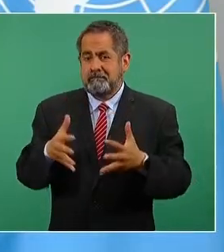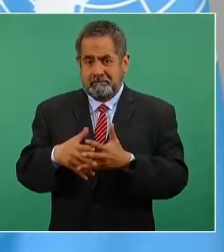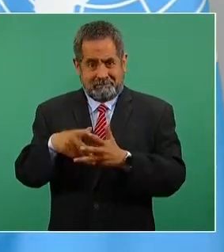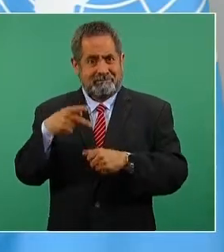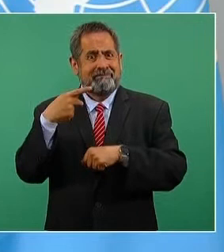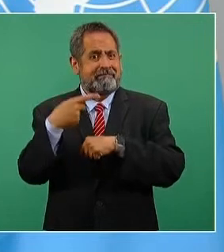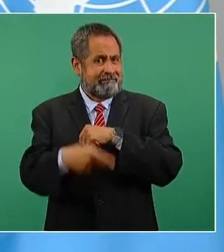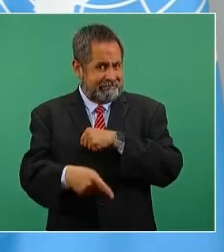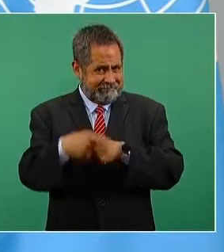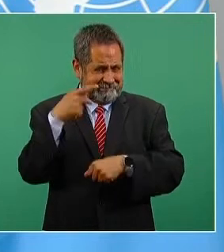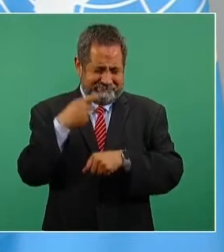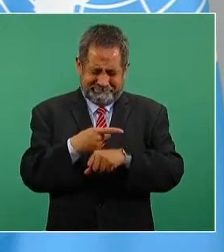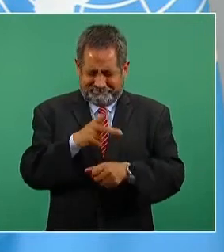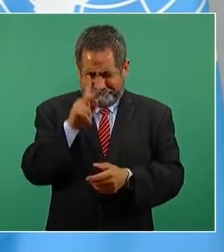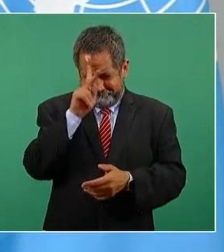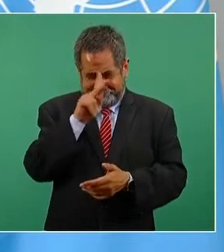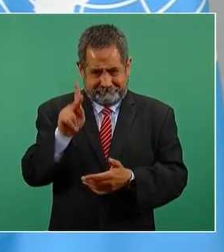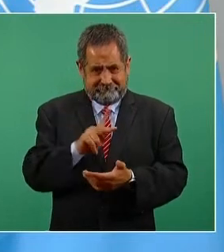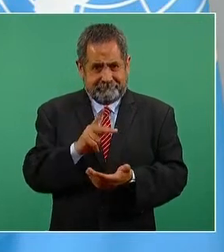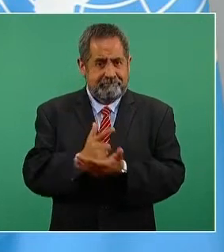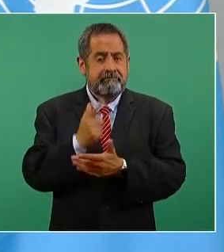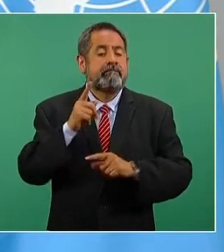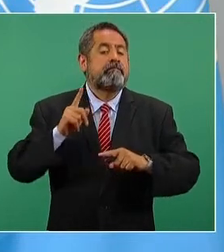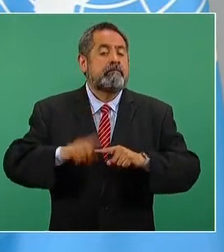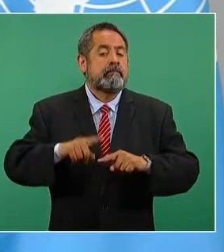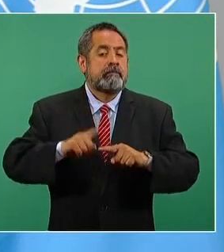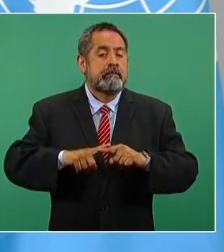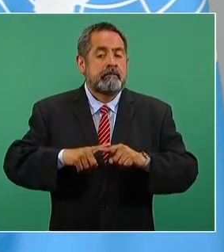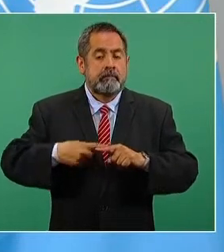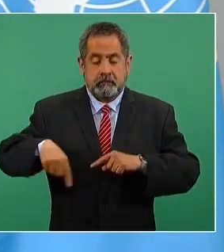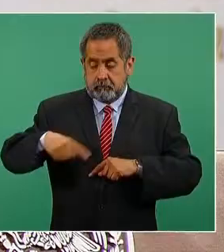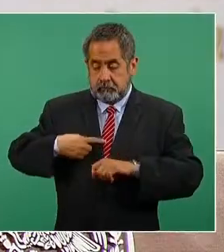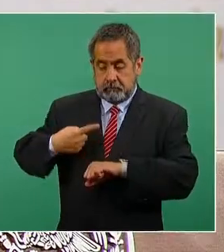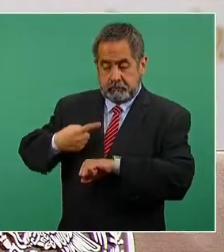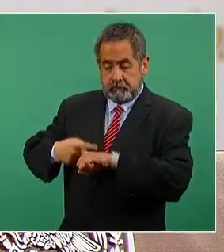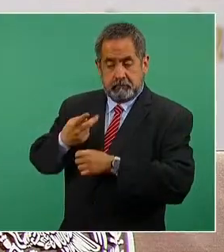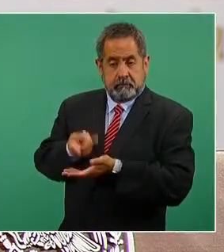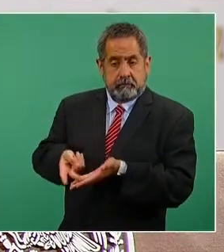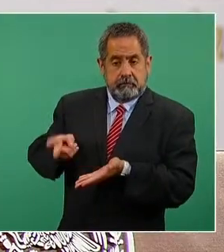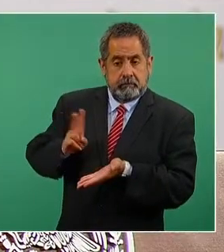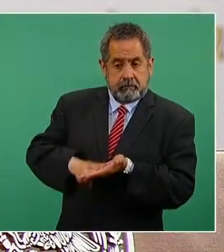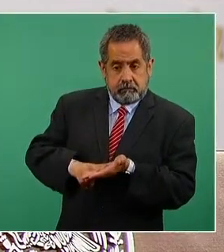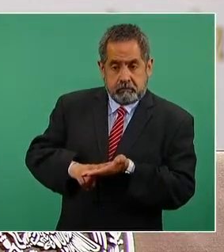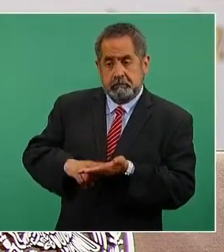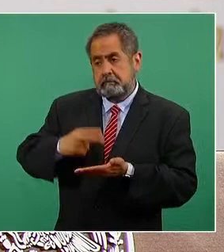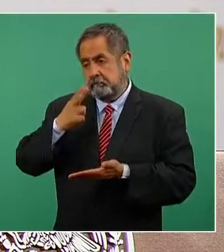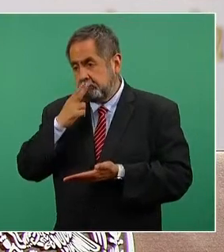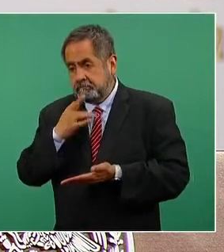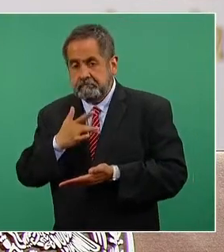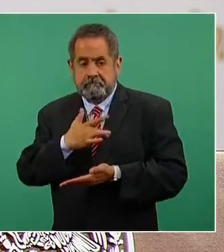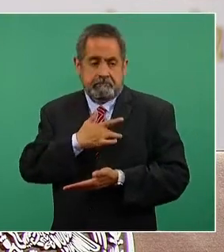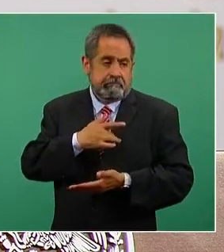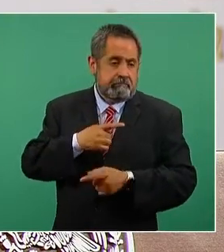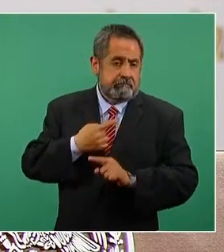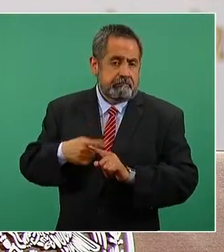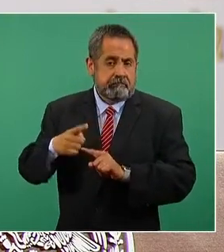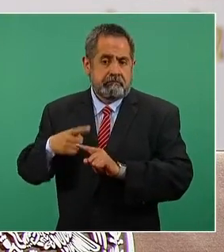daño a quienes padecemos de enfermedades crónicas.